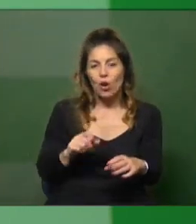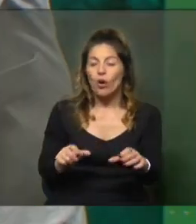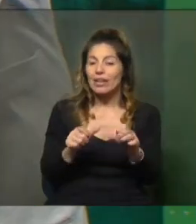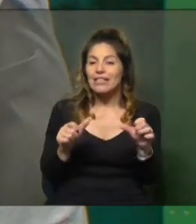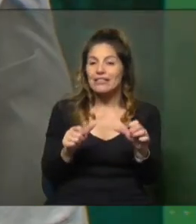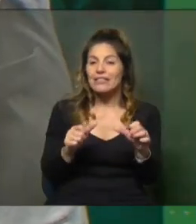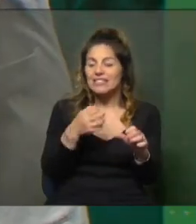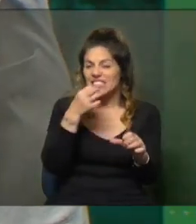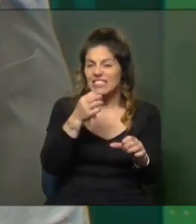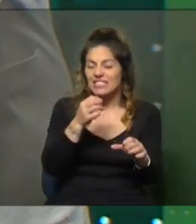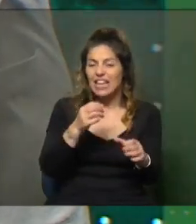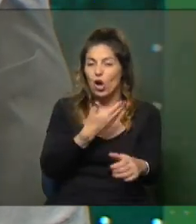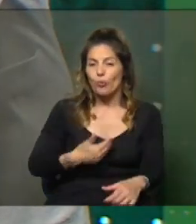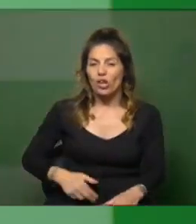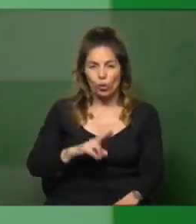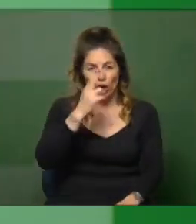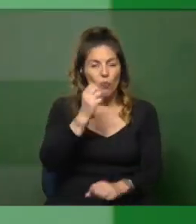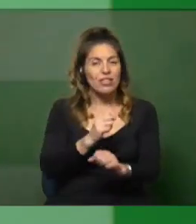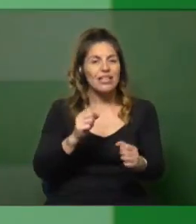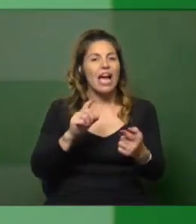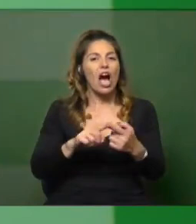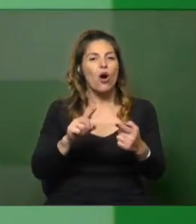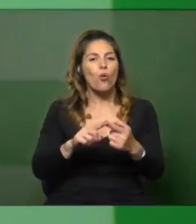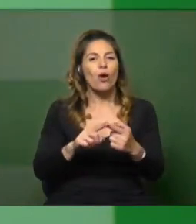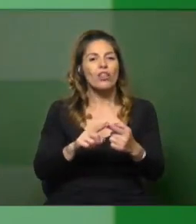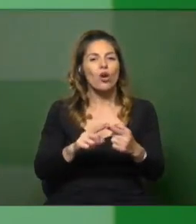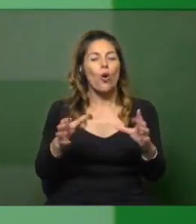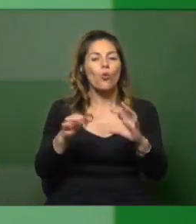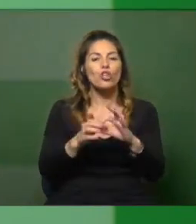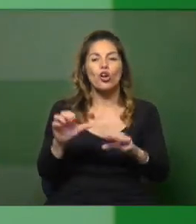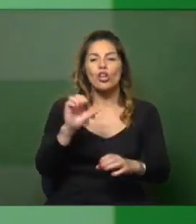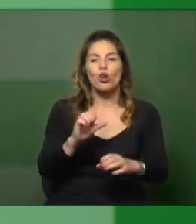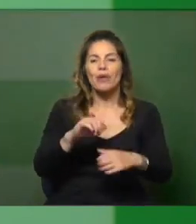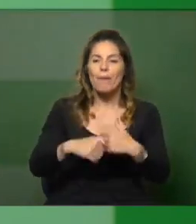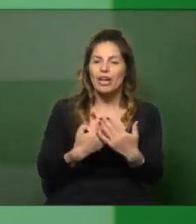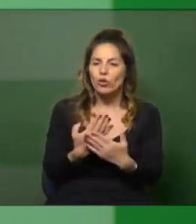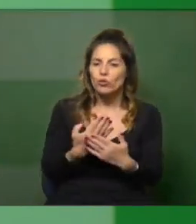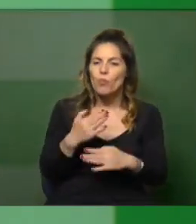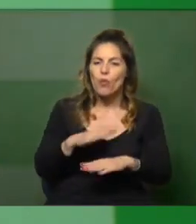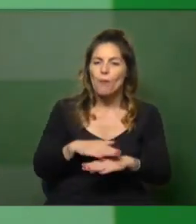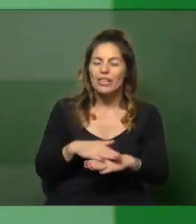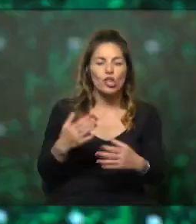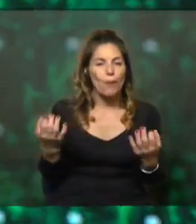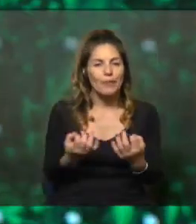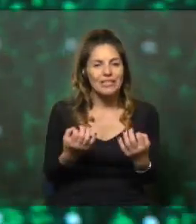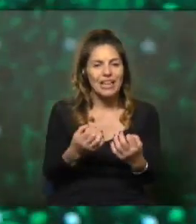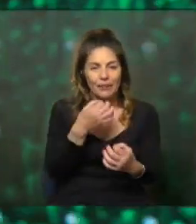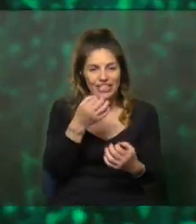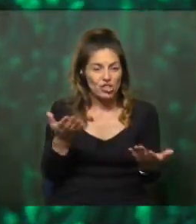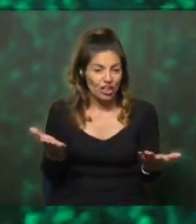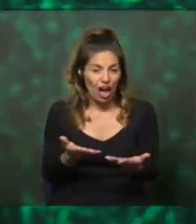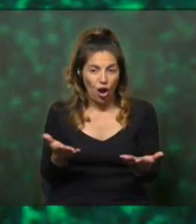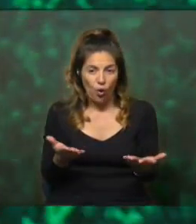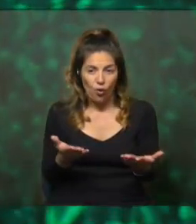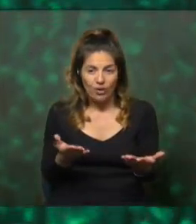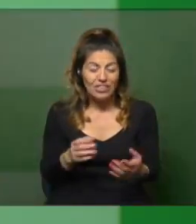uruguayo no qué puede pasar con el acuerdo Unión Europea mercosur que estaba en un punto muy espal dicho es Ah se estaba haciendo un